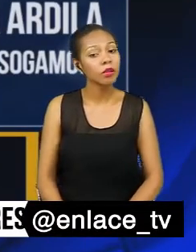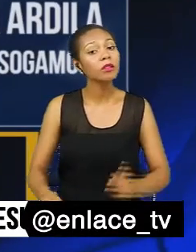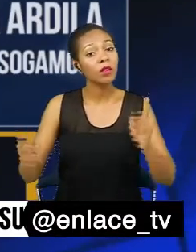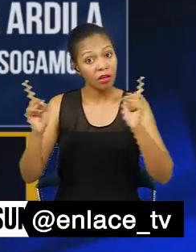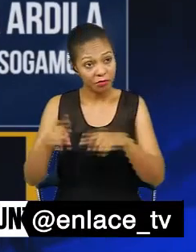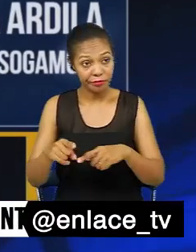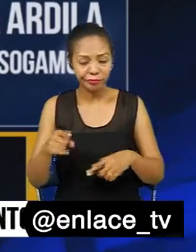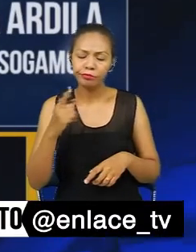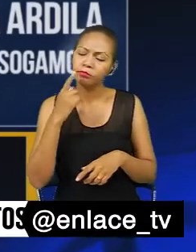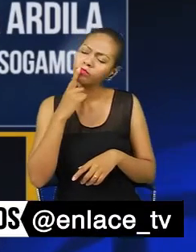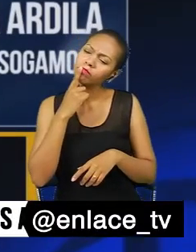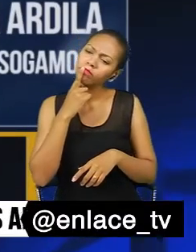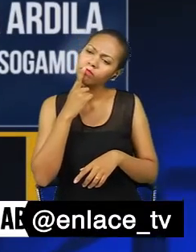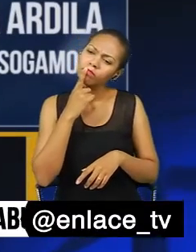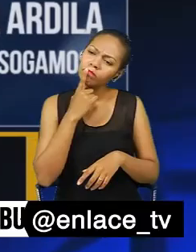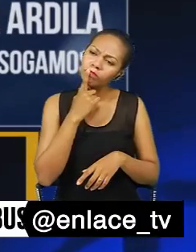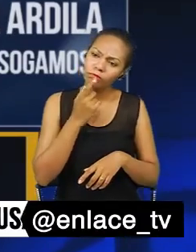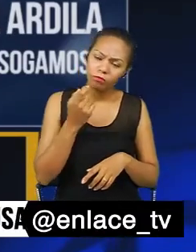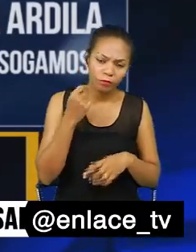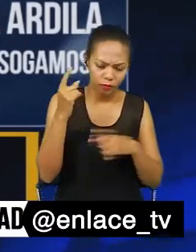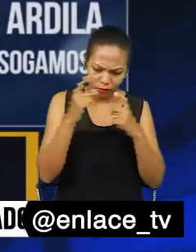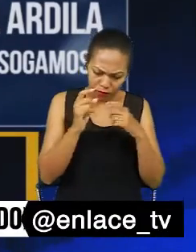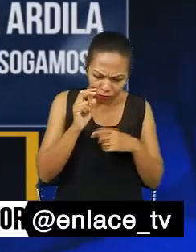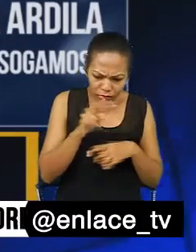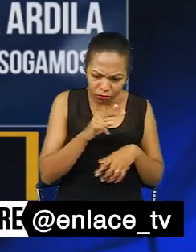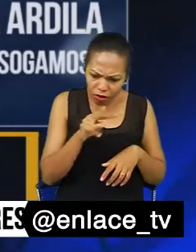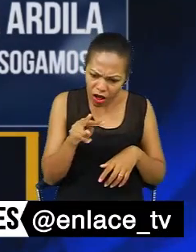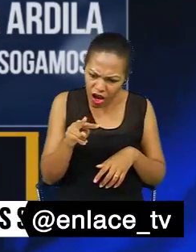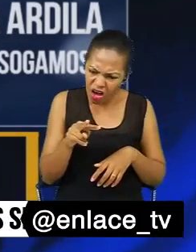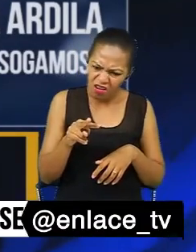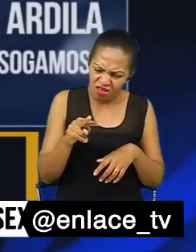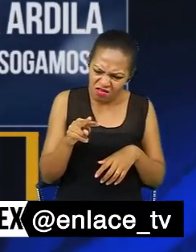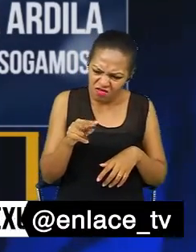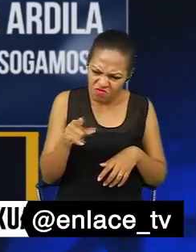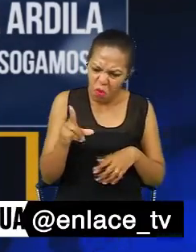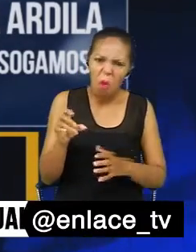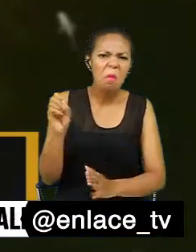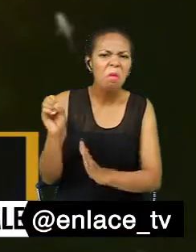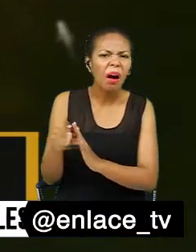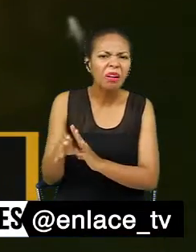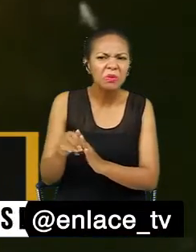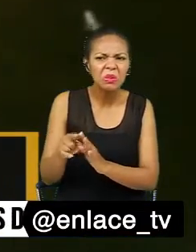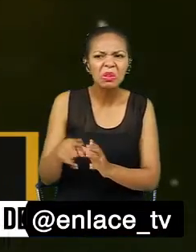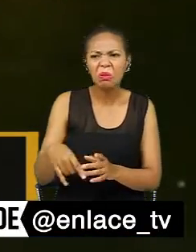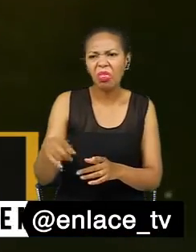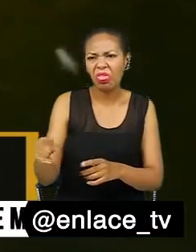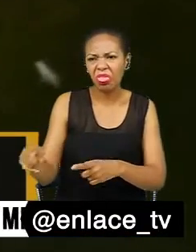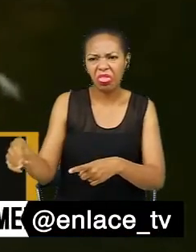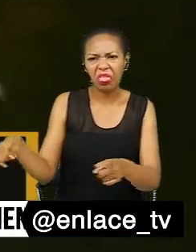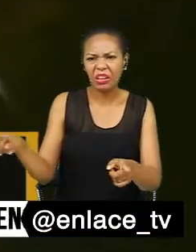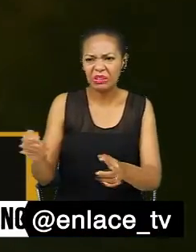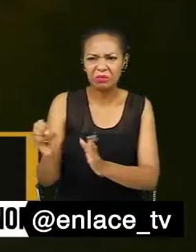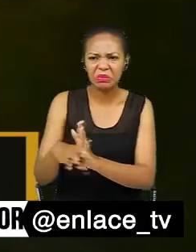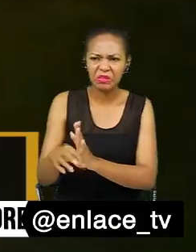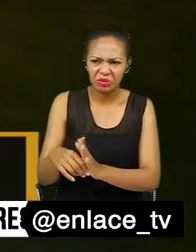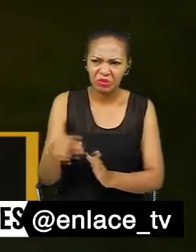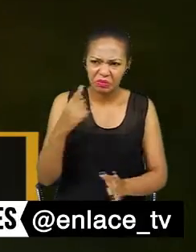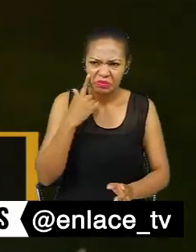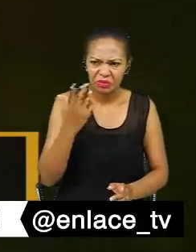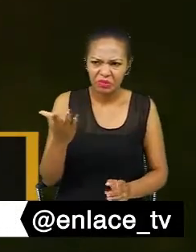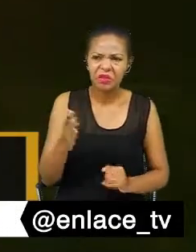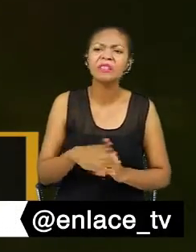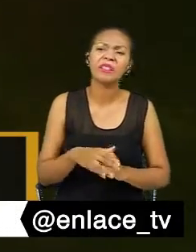que también hay mucho residuos sólidos como basura y eso en el caño. Eso también puede estar